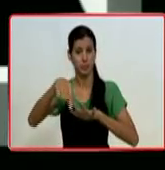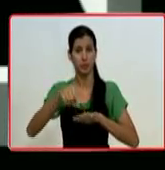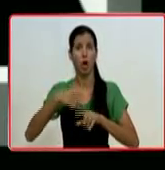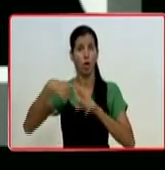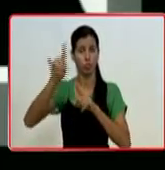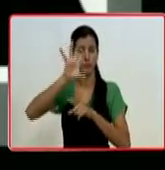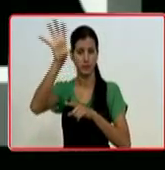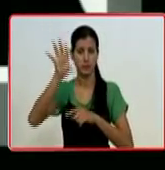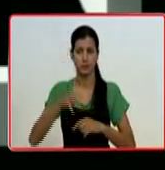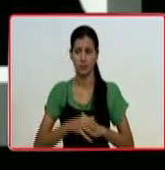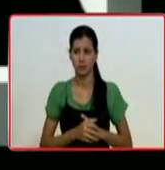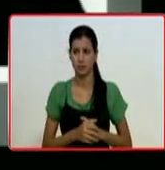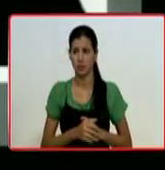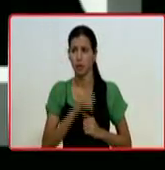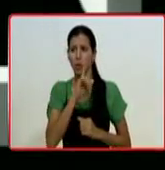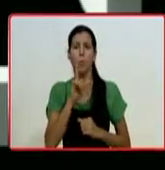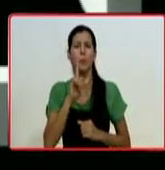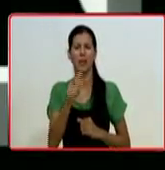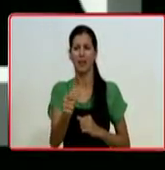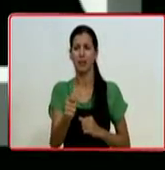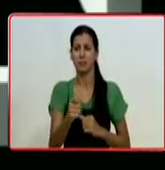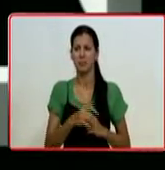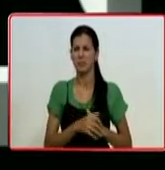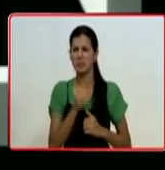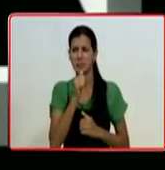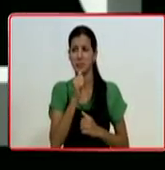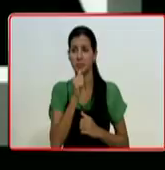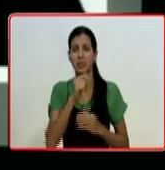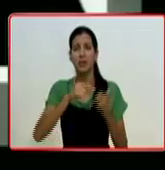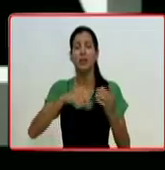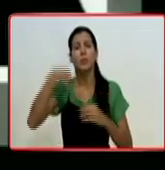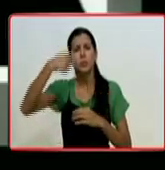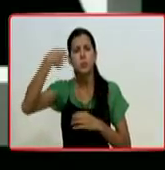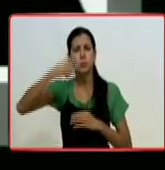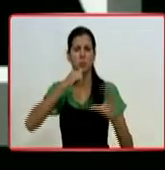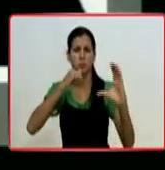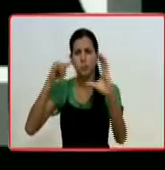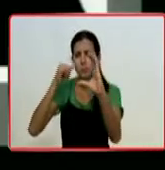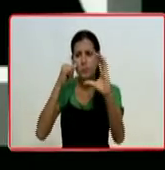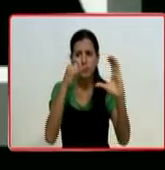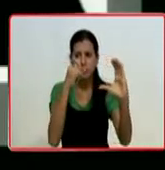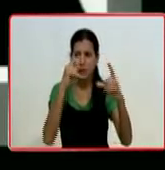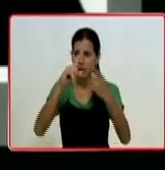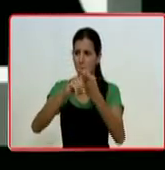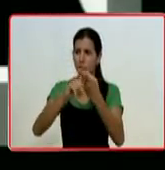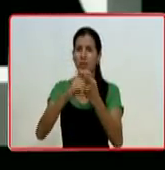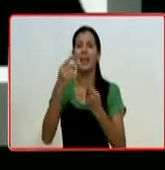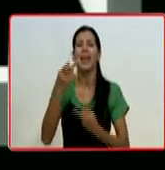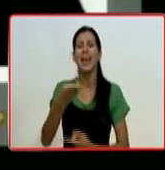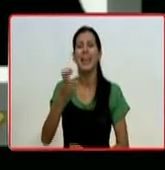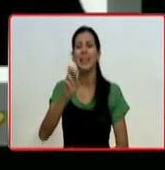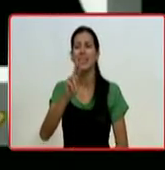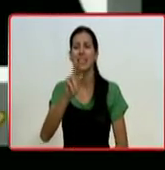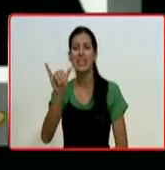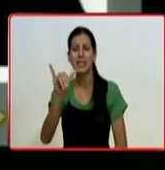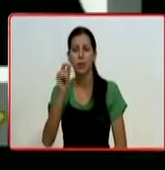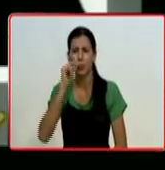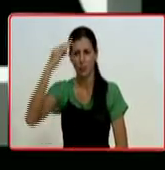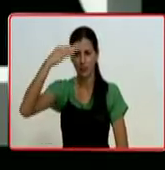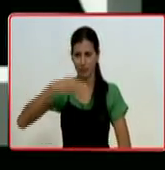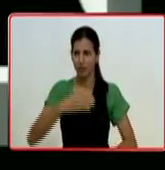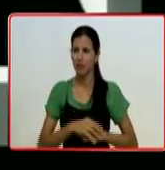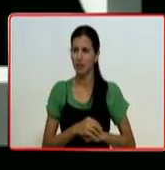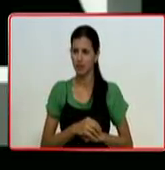manejo el nombre del canal. ¿Quién filmó el video? La esposa, quien se empezó a hacer. ¿Qué tipo de